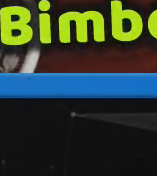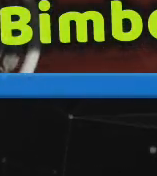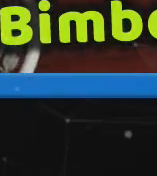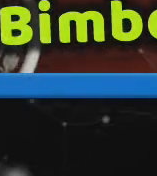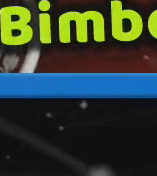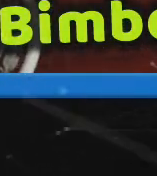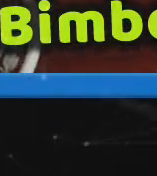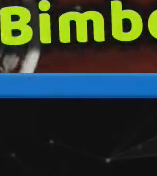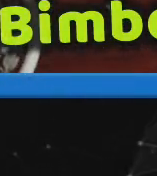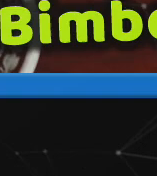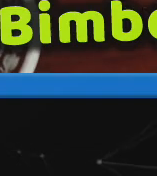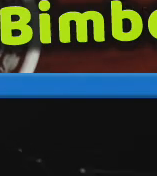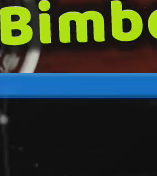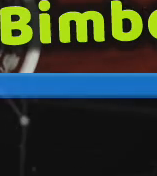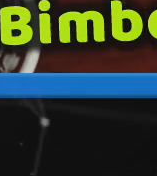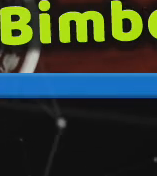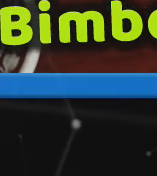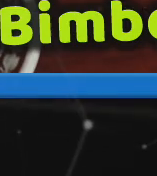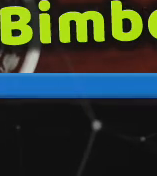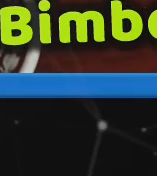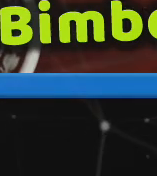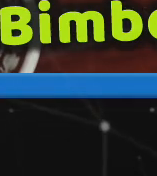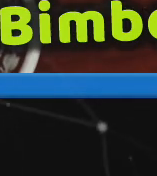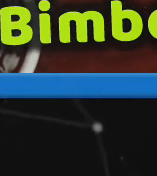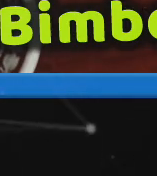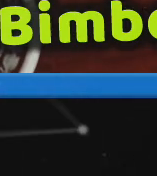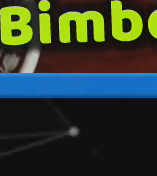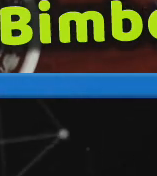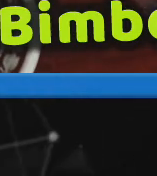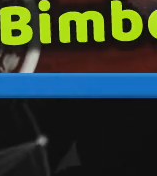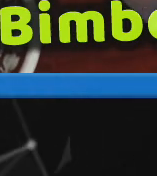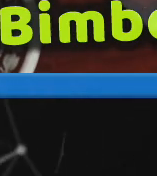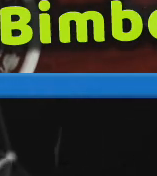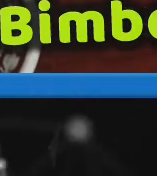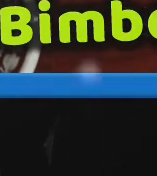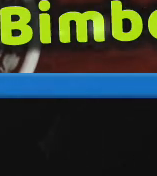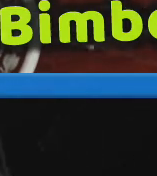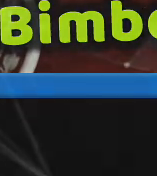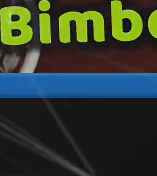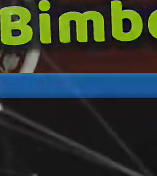En la conferencia de hoy, el presidente Andrés Manuel López Obrador.